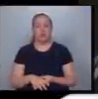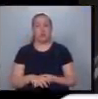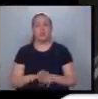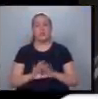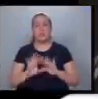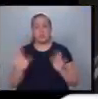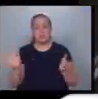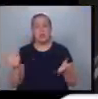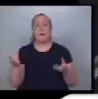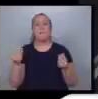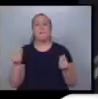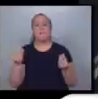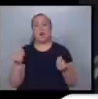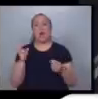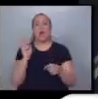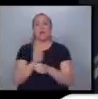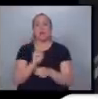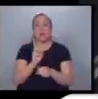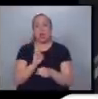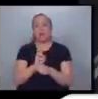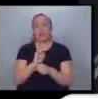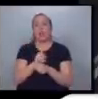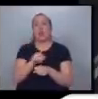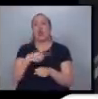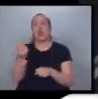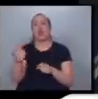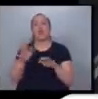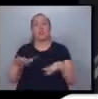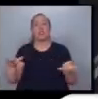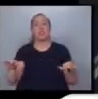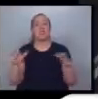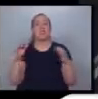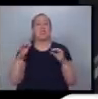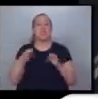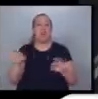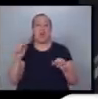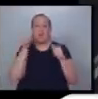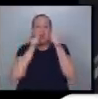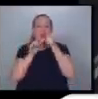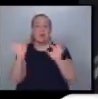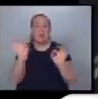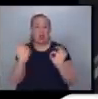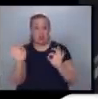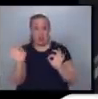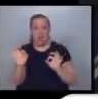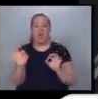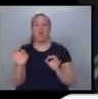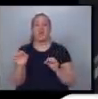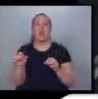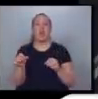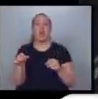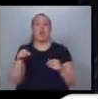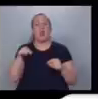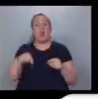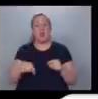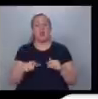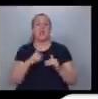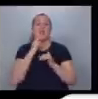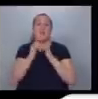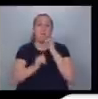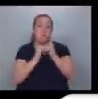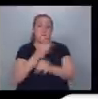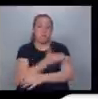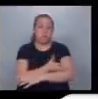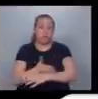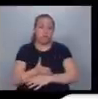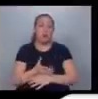para contener a los otros chicos que no habían sido víctimas de lesiones. Esto te amplió la información de que es